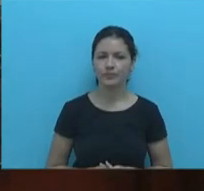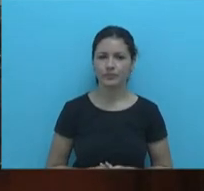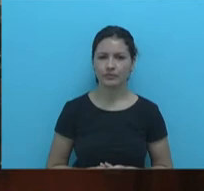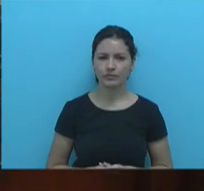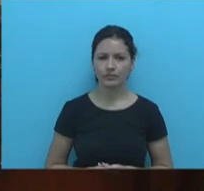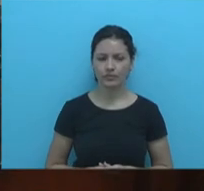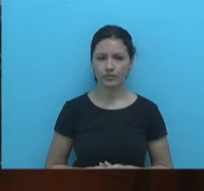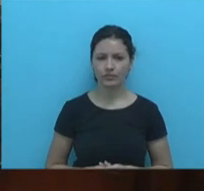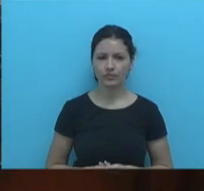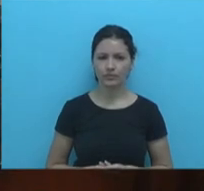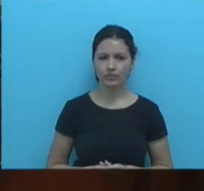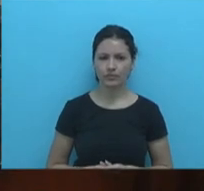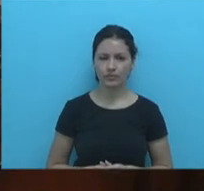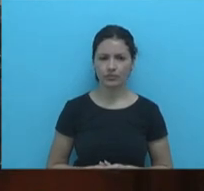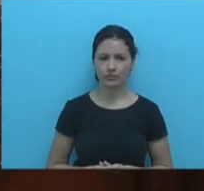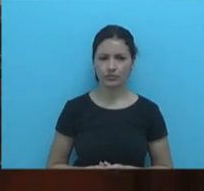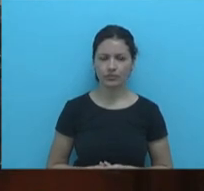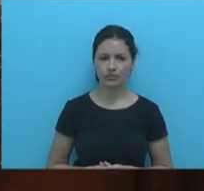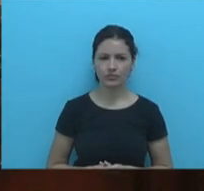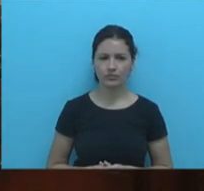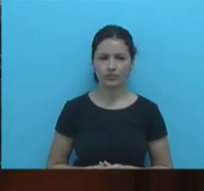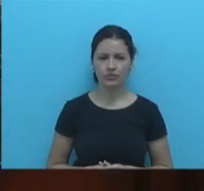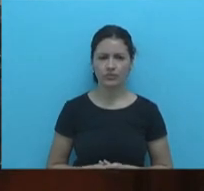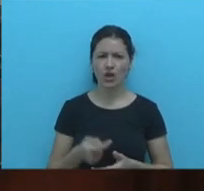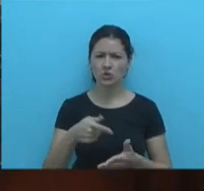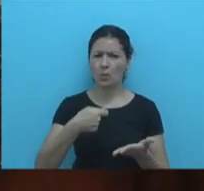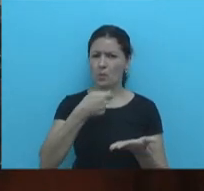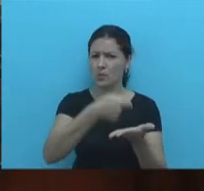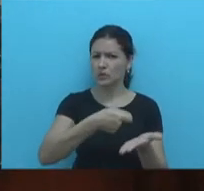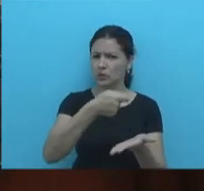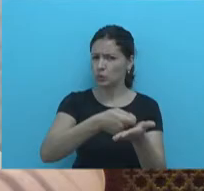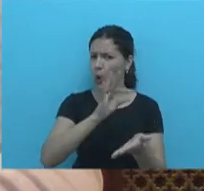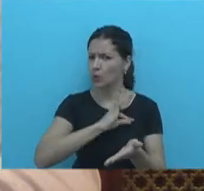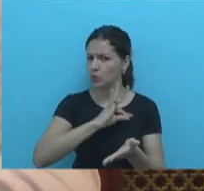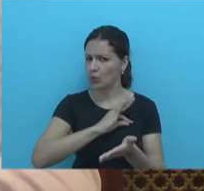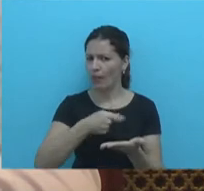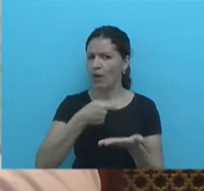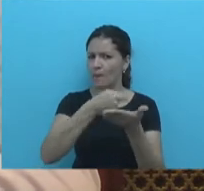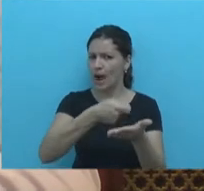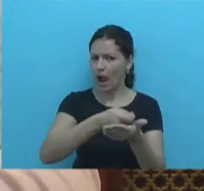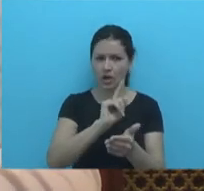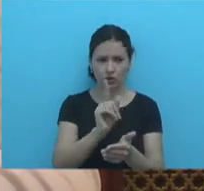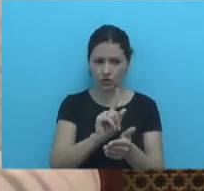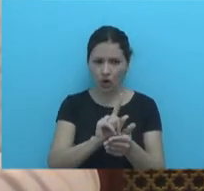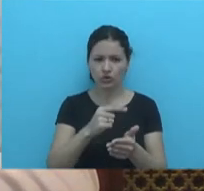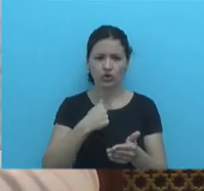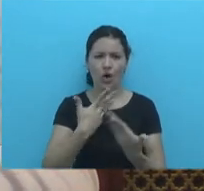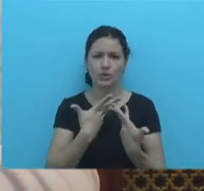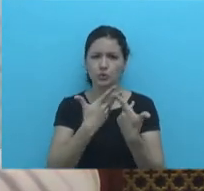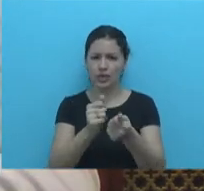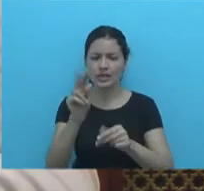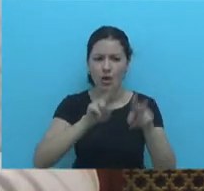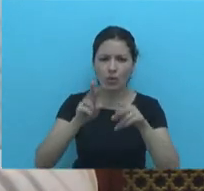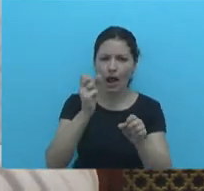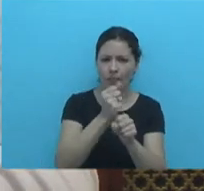daría un sueldo, mejor le daría un trabajo, porque si le da un sueldo no van a hacer nada y van a seguir maltratando los animales.